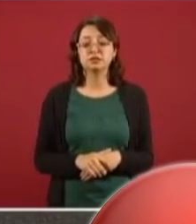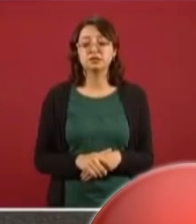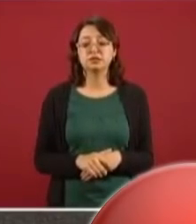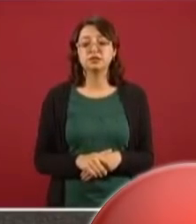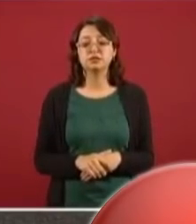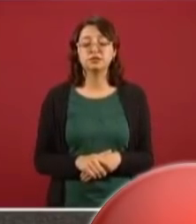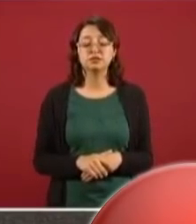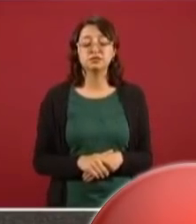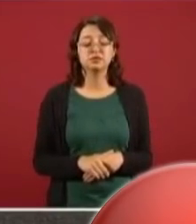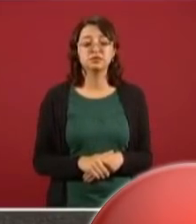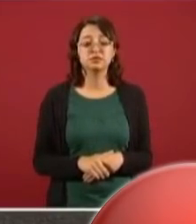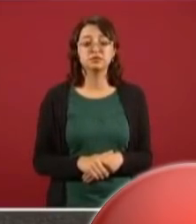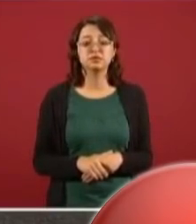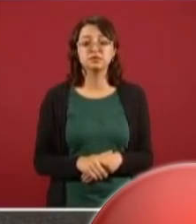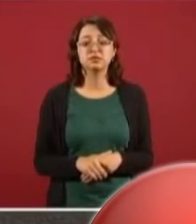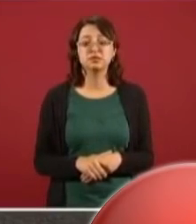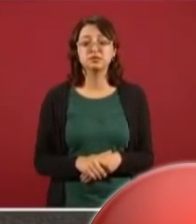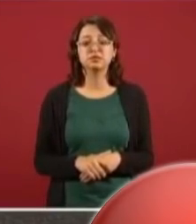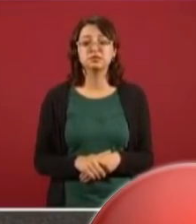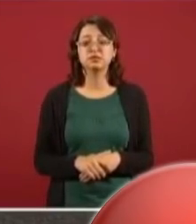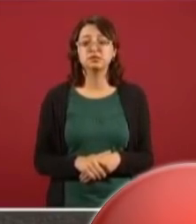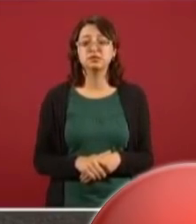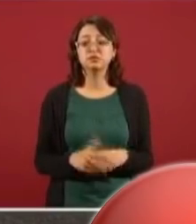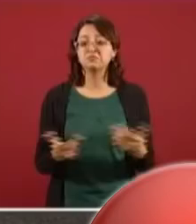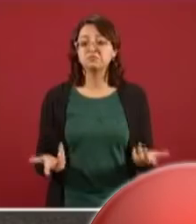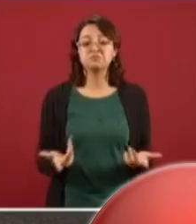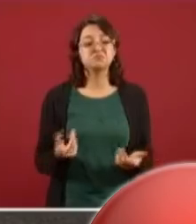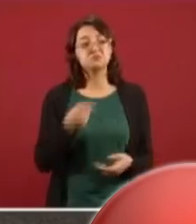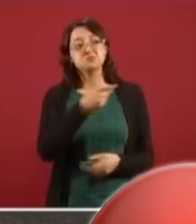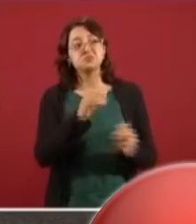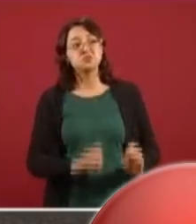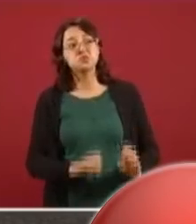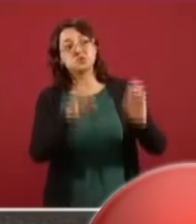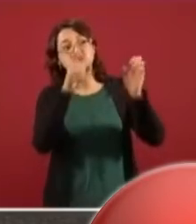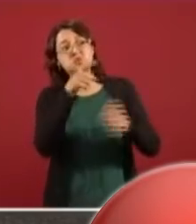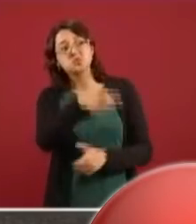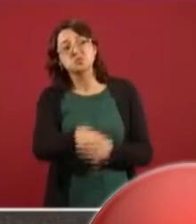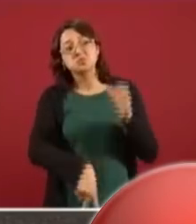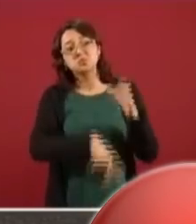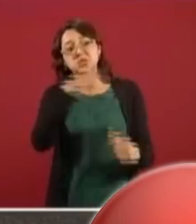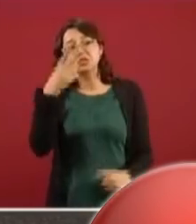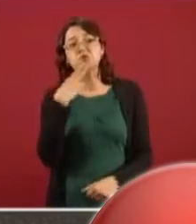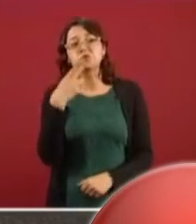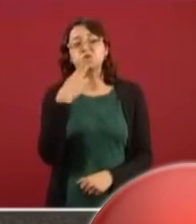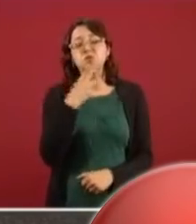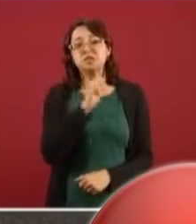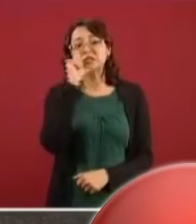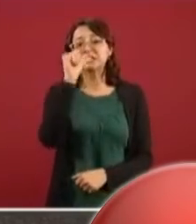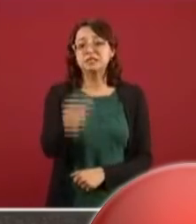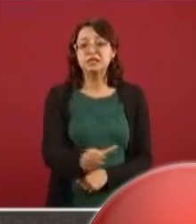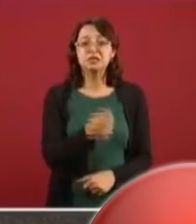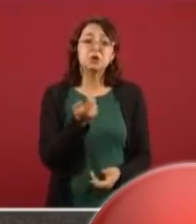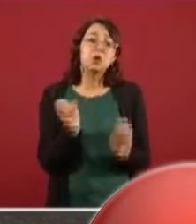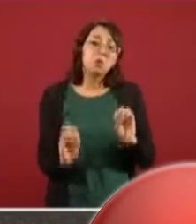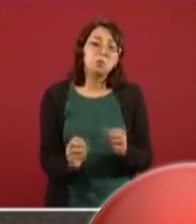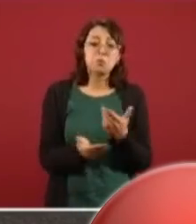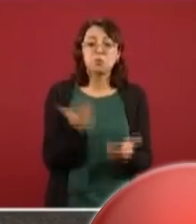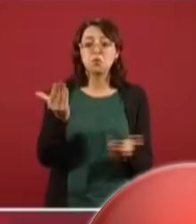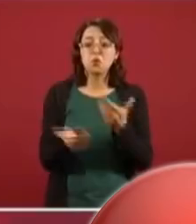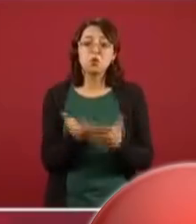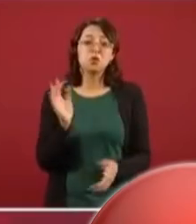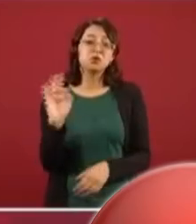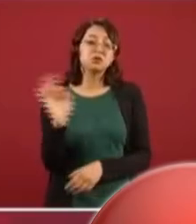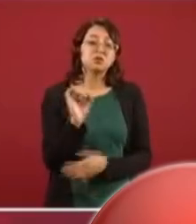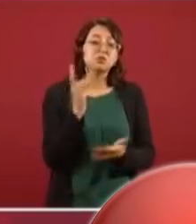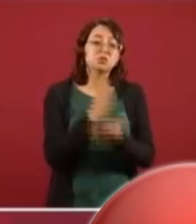no se ocupan las instalaciones todo el tiempo, es un